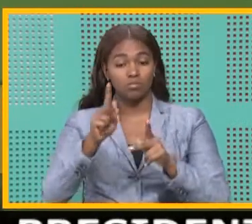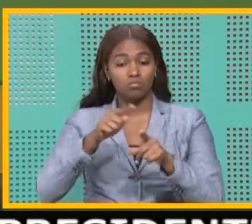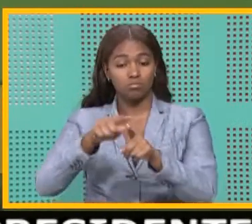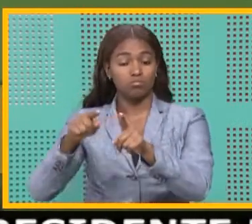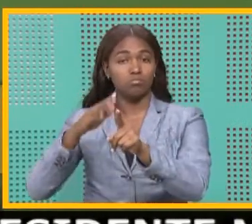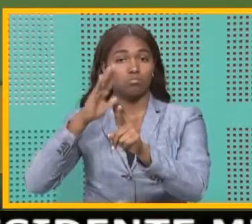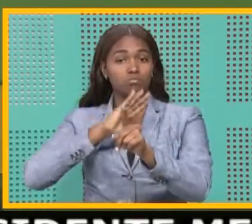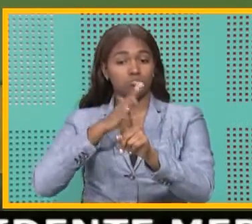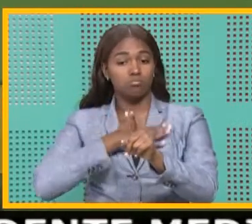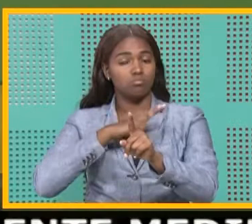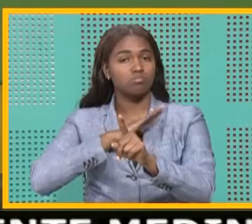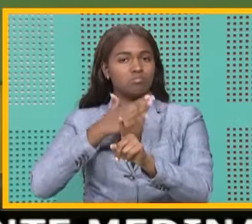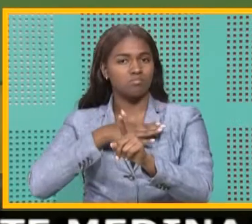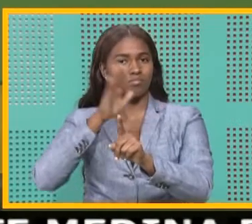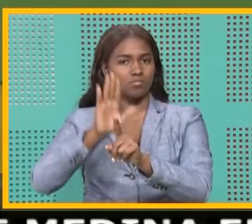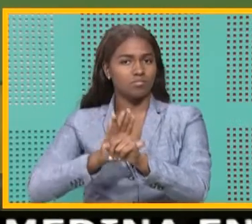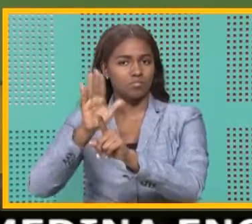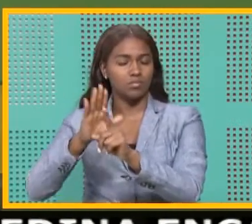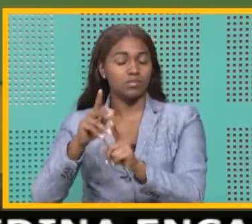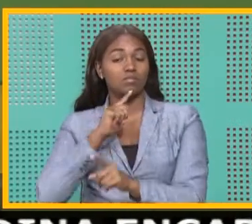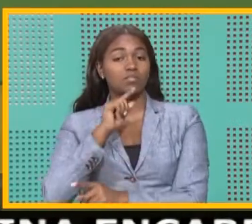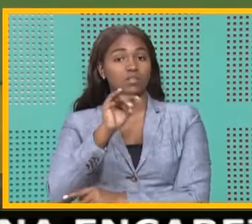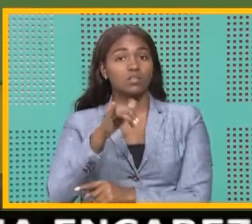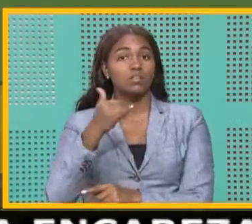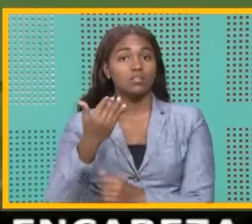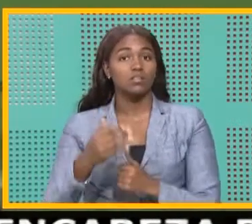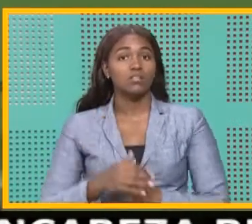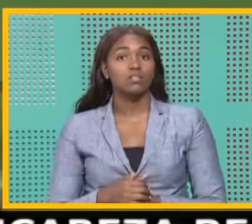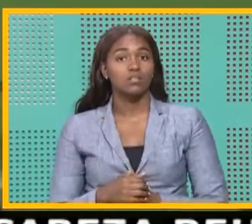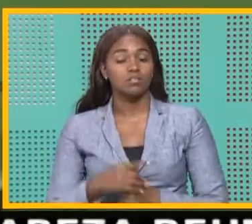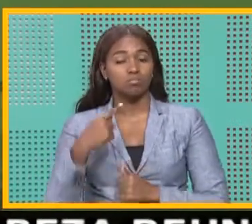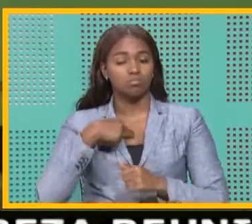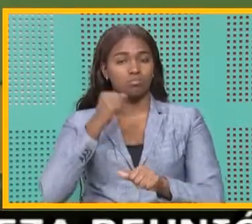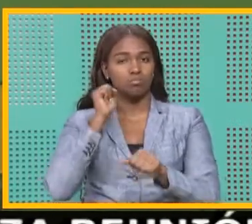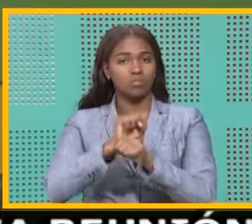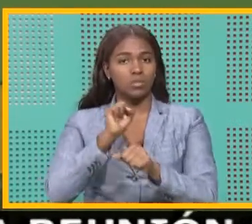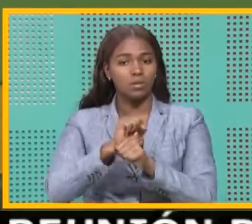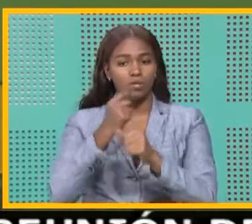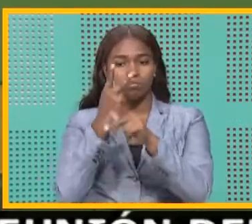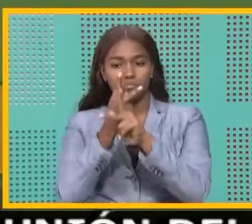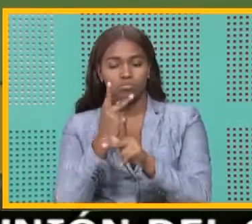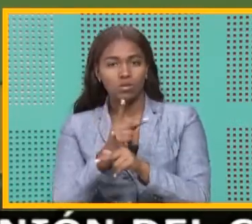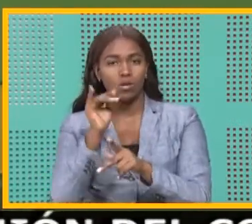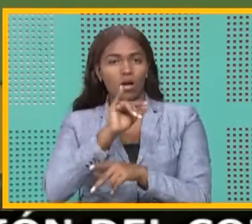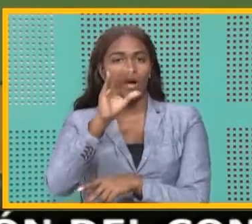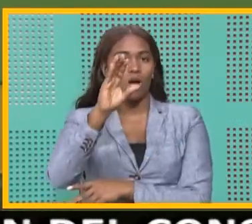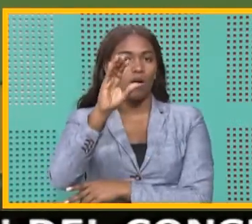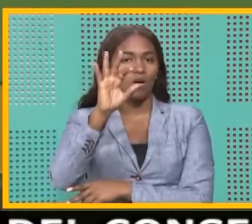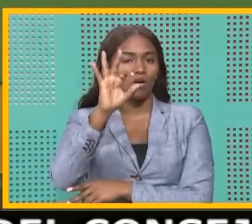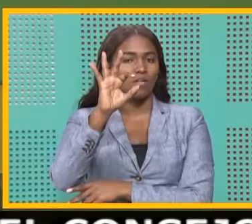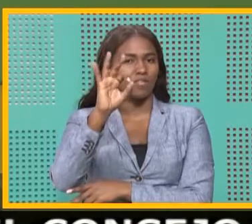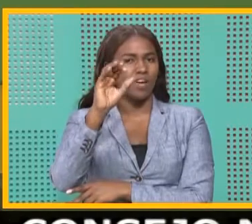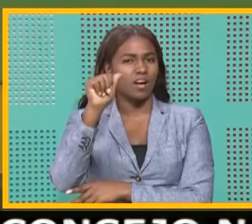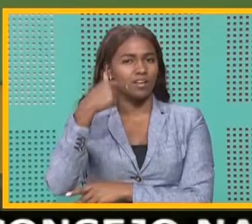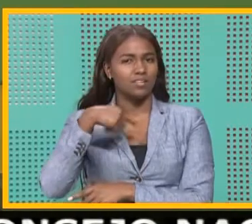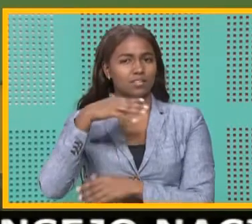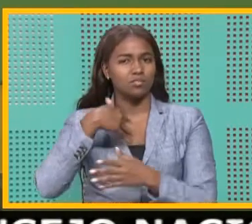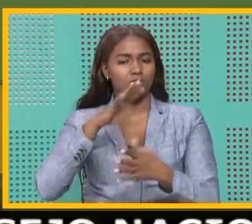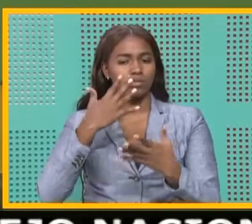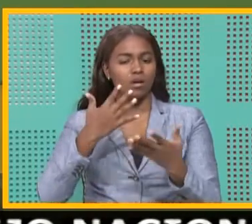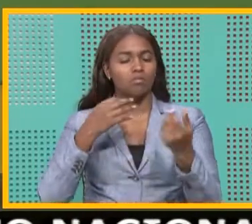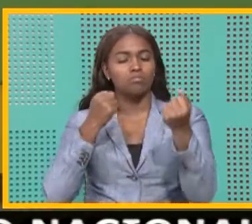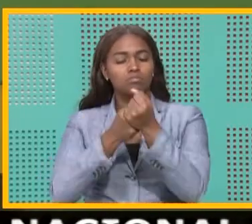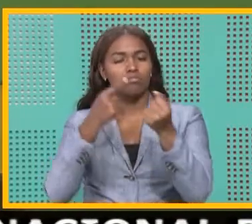emprendedores. Es algo de nuestro plan estratégico y el POA que ya hemos definido para